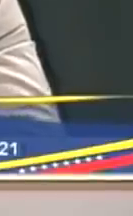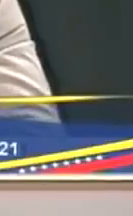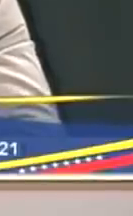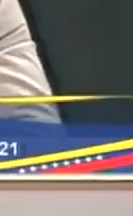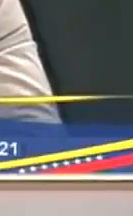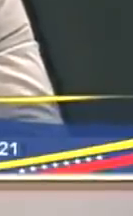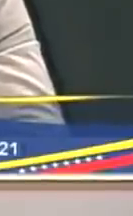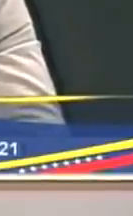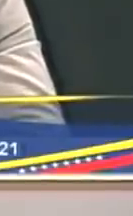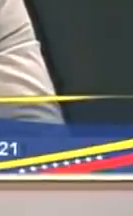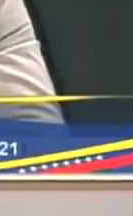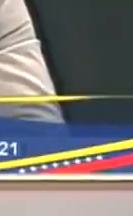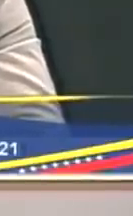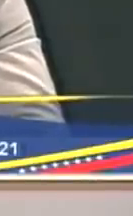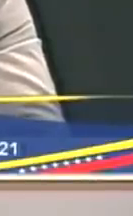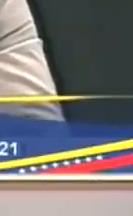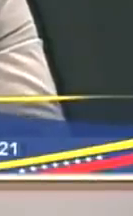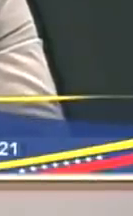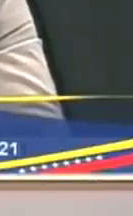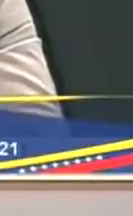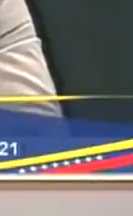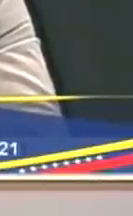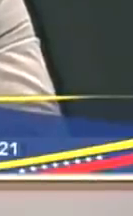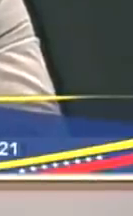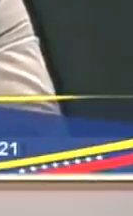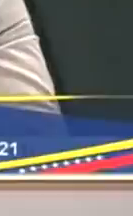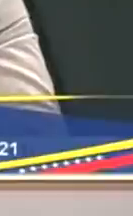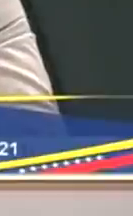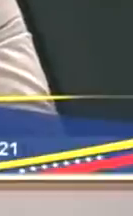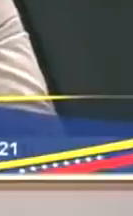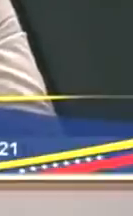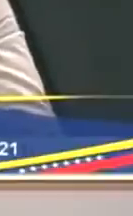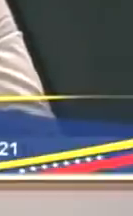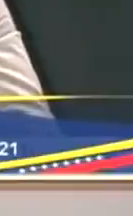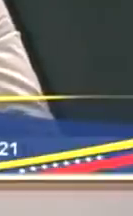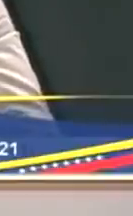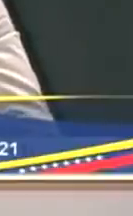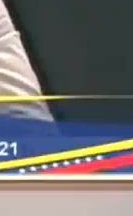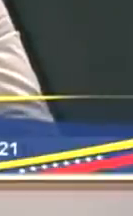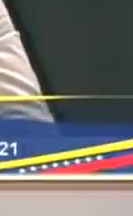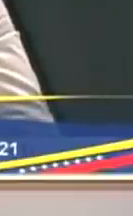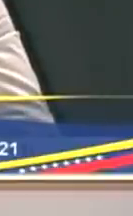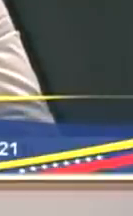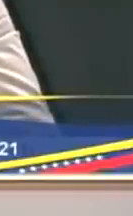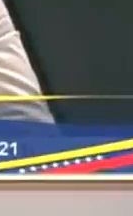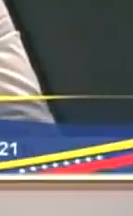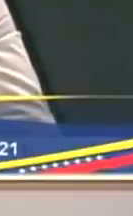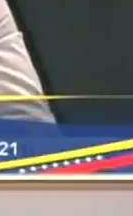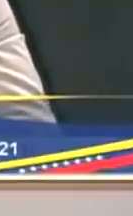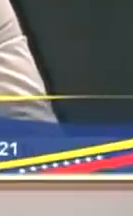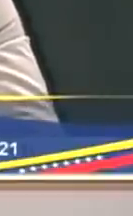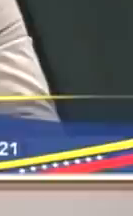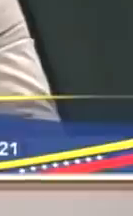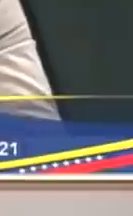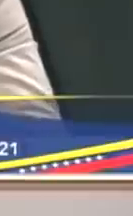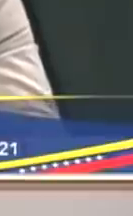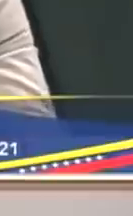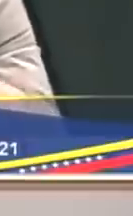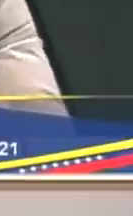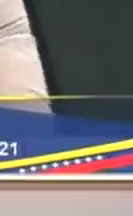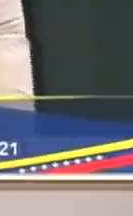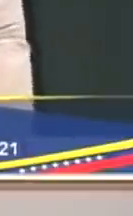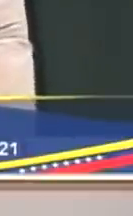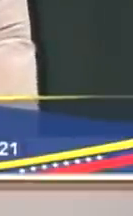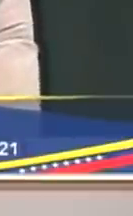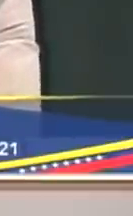de los venezolanos y venezolanas que desde el conocimiento y los saberes suman para la construcción de bienestar colectivo y bienestar común.